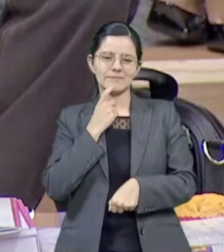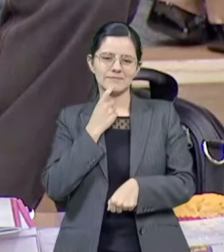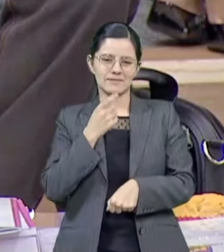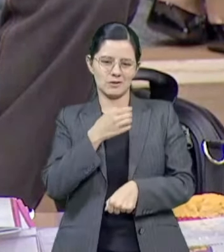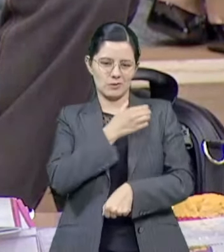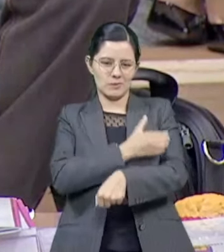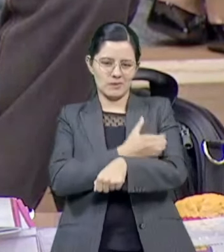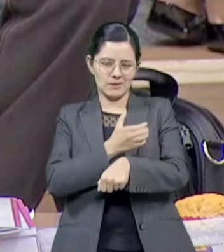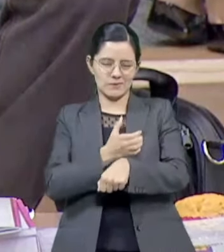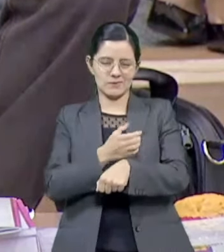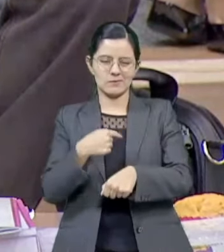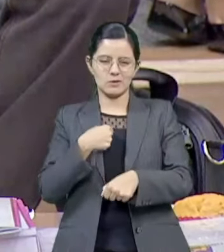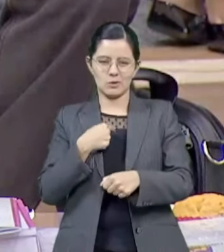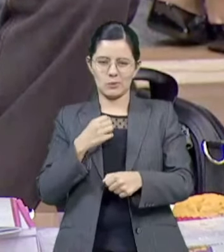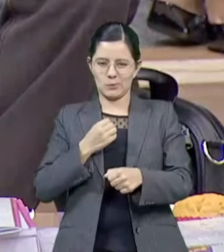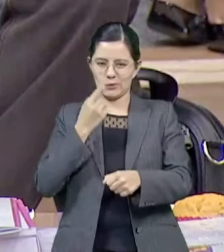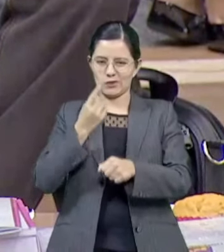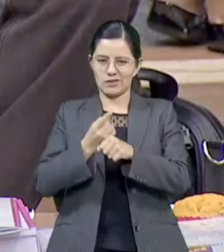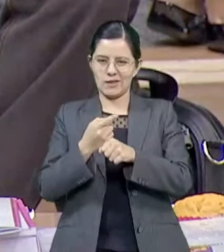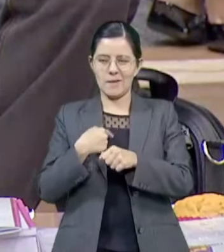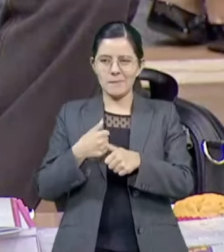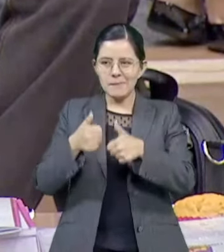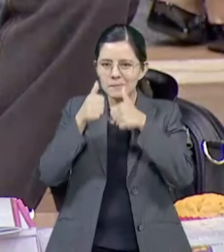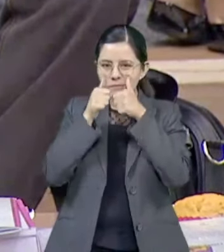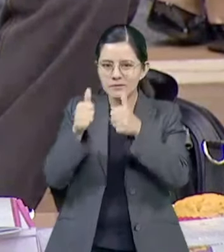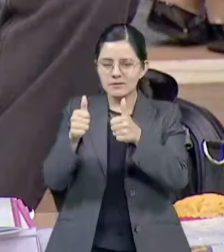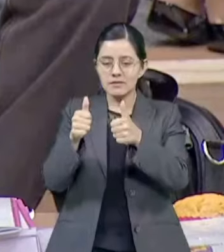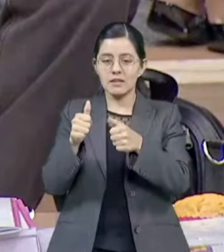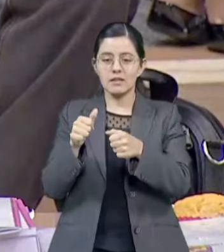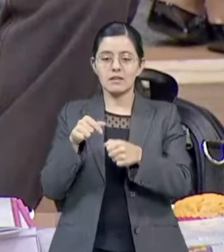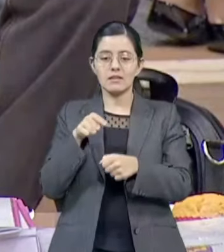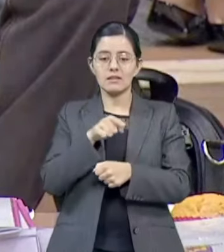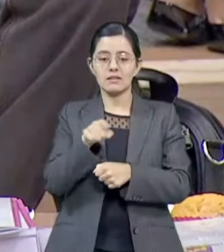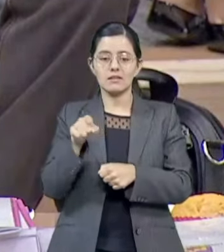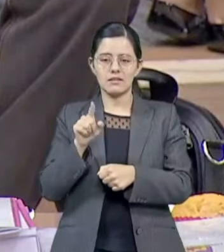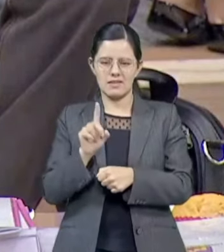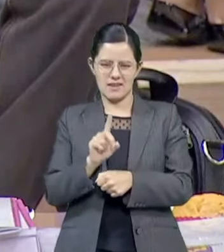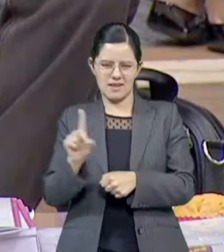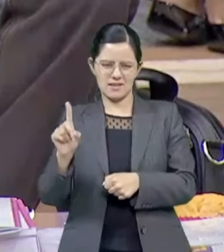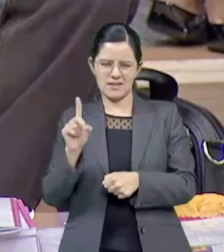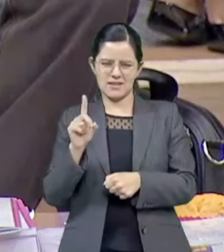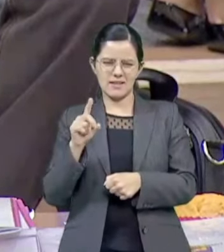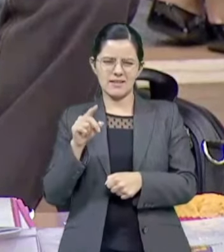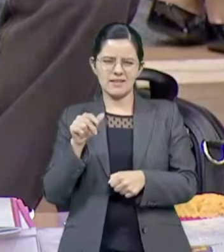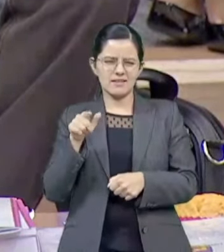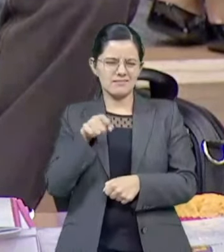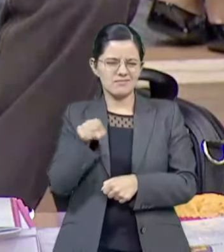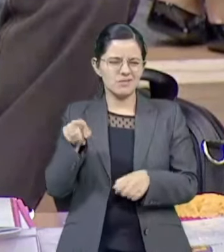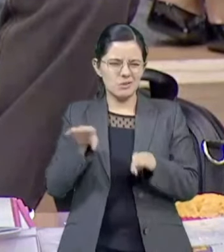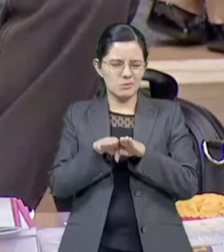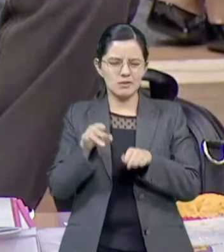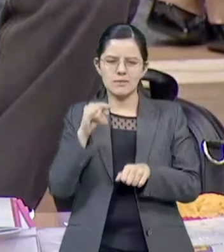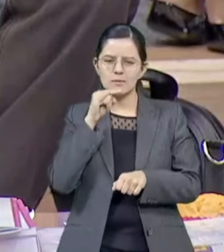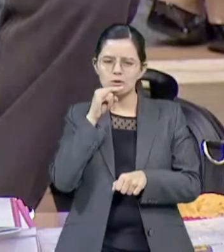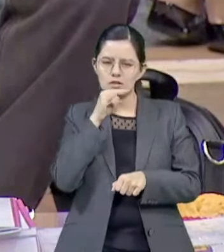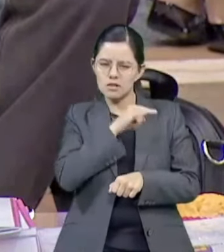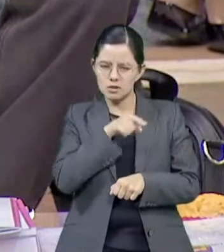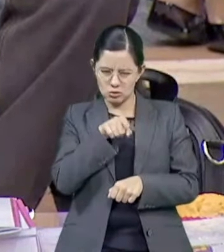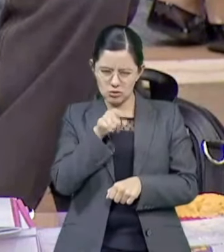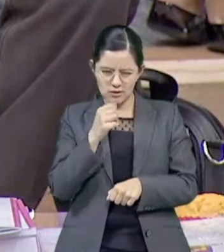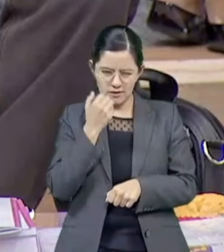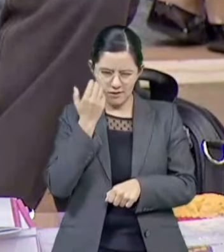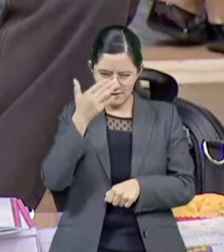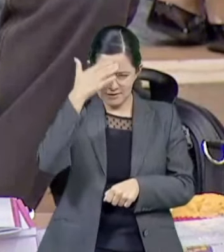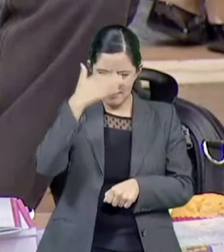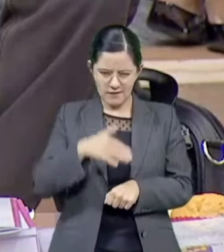estar ahí, la divisa fundamental de la derecha es la hipocresía. Si tú quieres saber